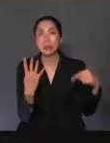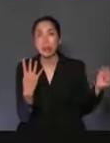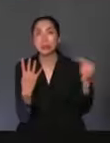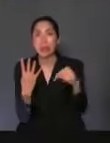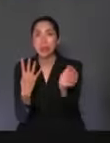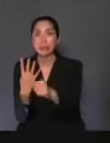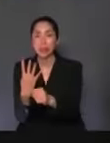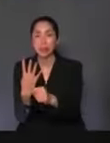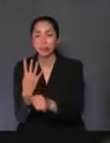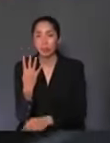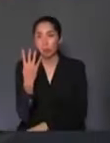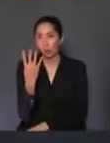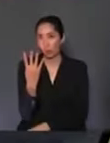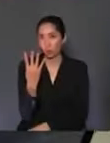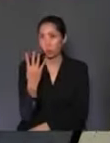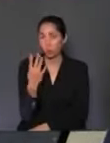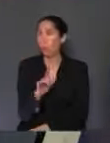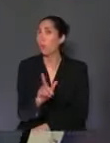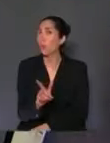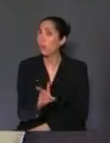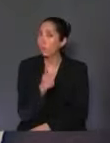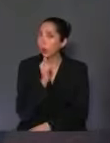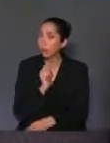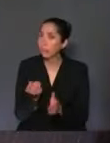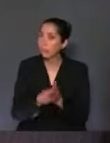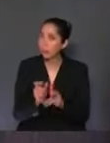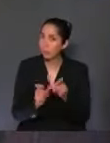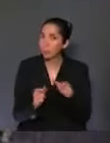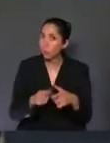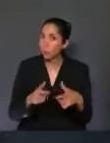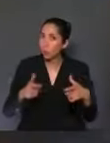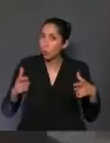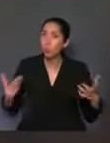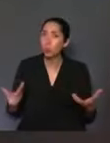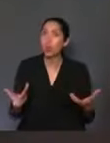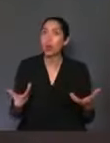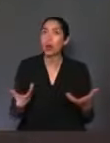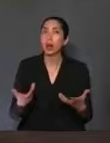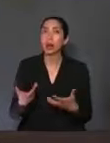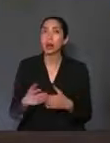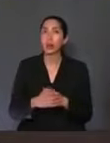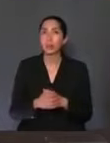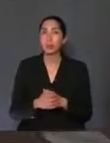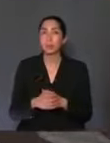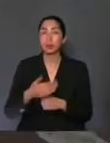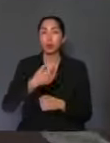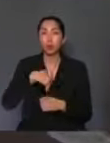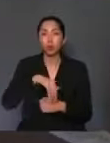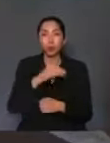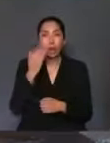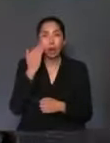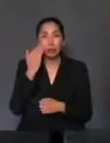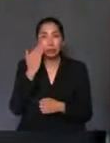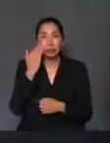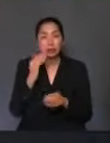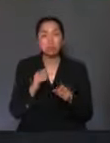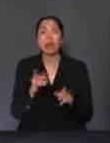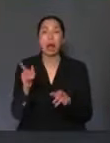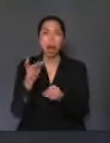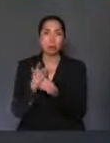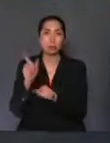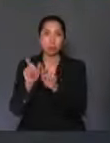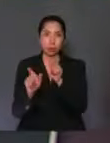vocal. Lentito, lentito. Nosotros casi abrimos la mesa con las personas del CERVEL que están instalando aquí